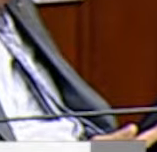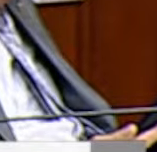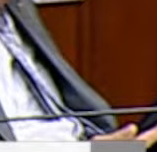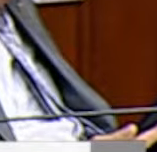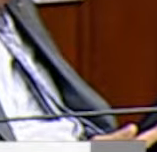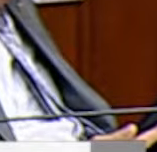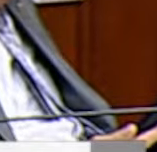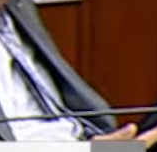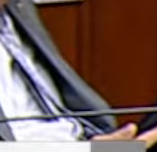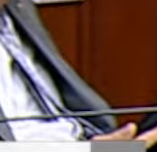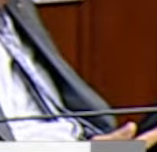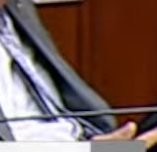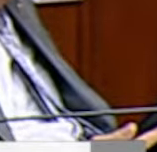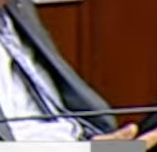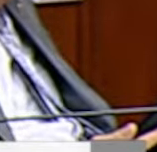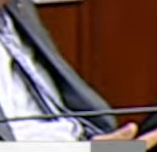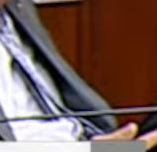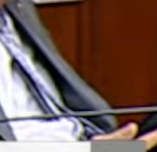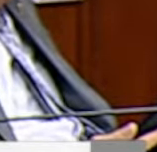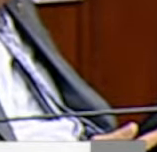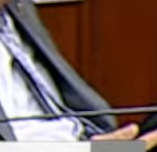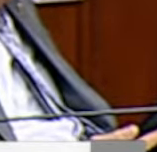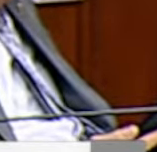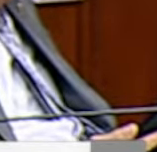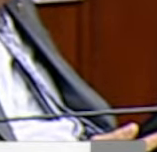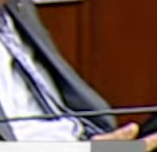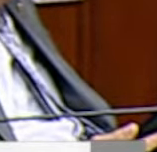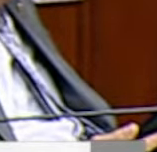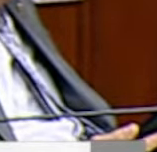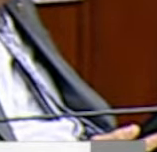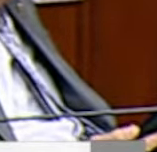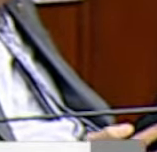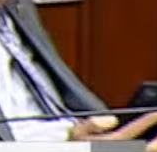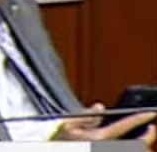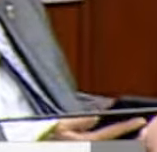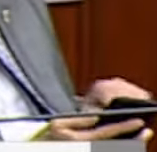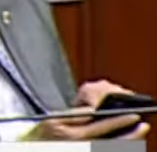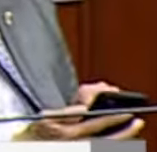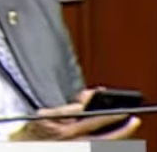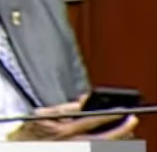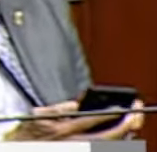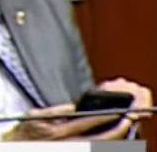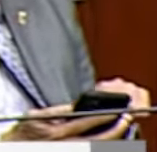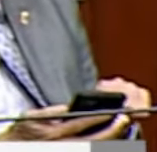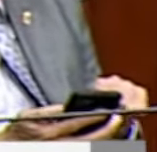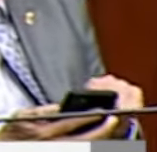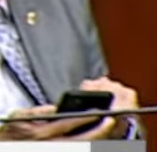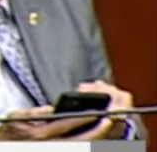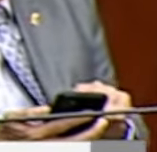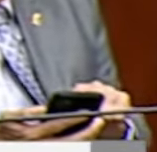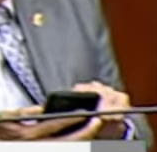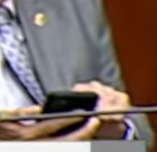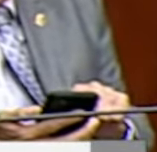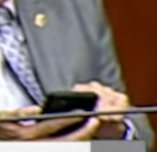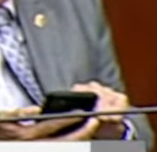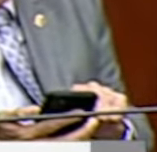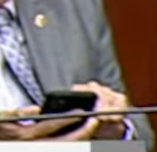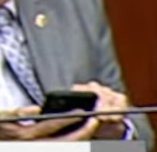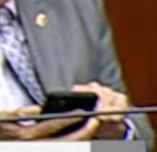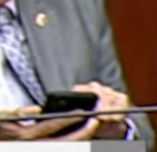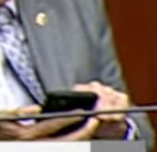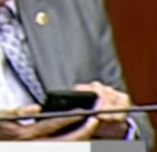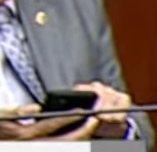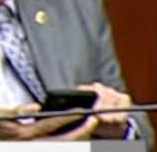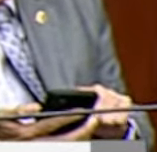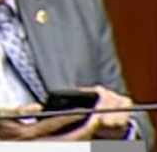100 de la constitución política peruana y finalmente acusar a la señora Luz Inés Tello de ñeco miembro de la junta